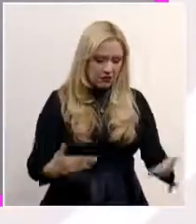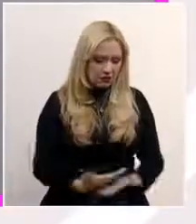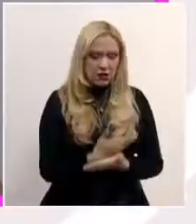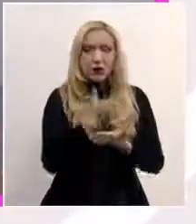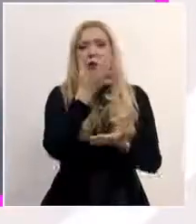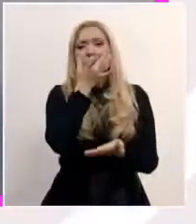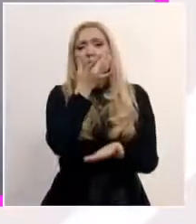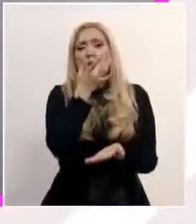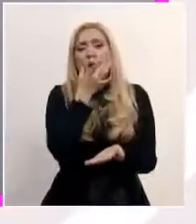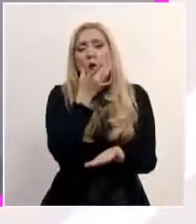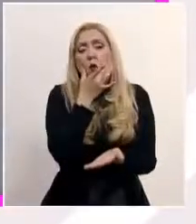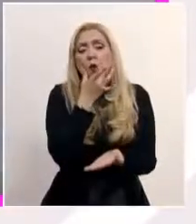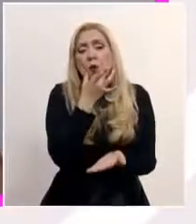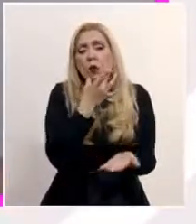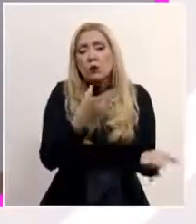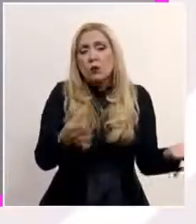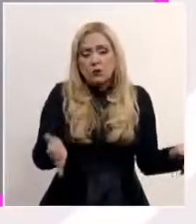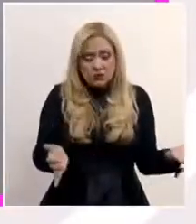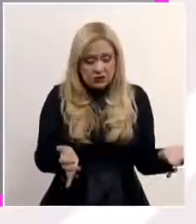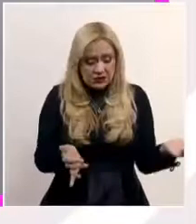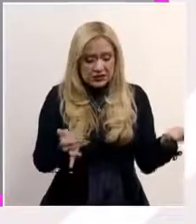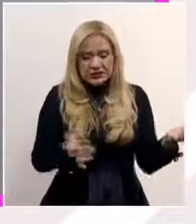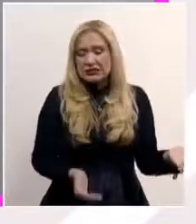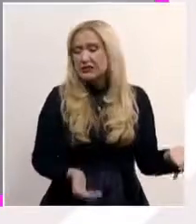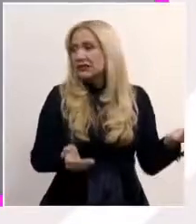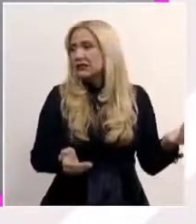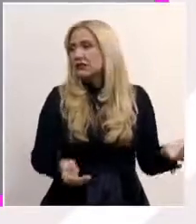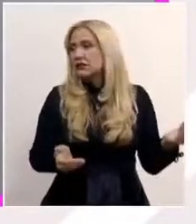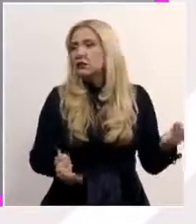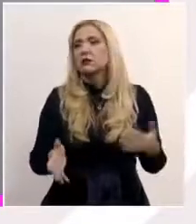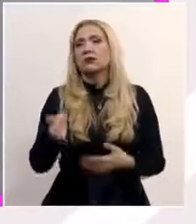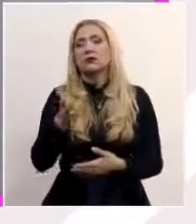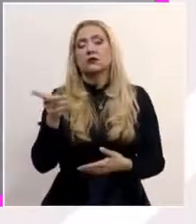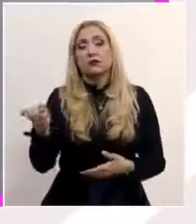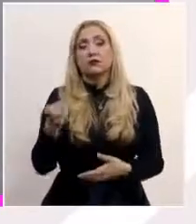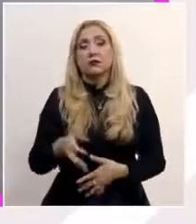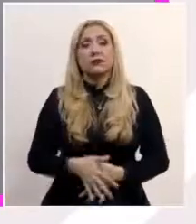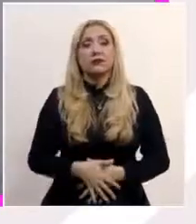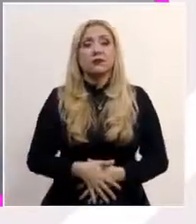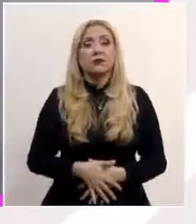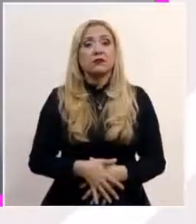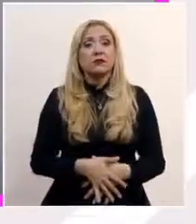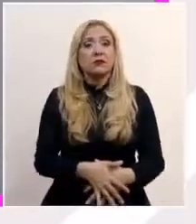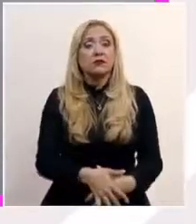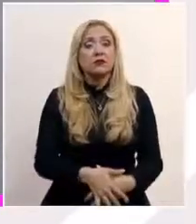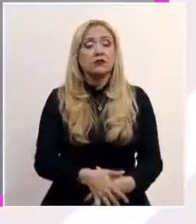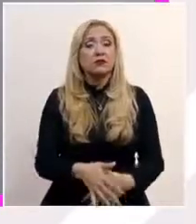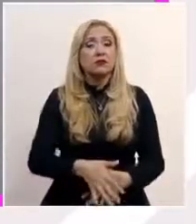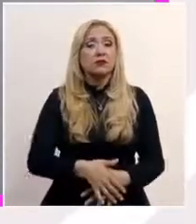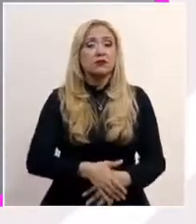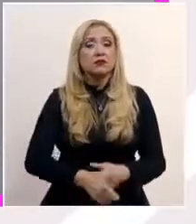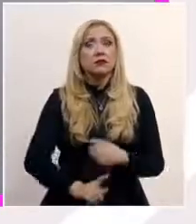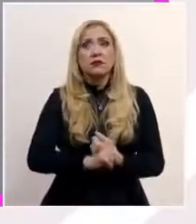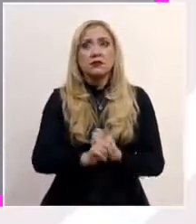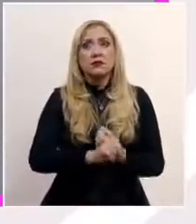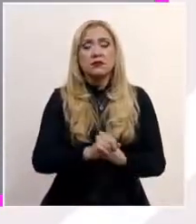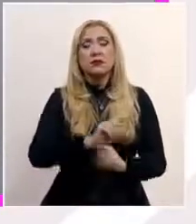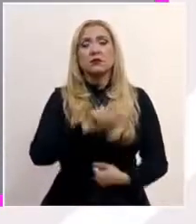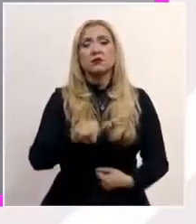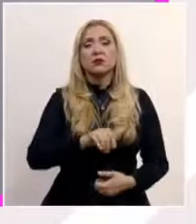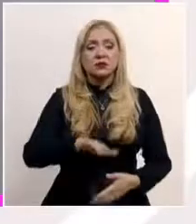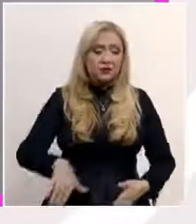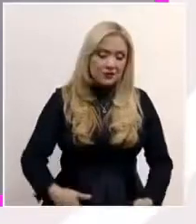peso. Y una mujer, por ejemplo, que sufrió este tipo de violencia durante el embarazo, tiene mayor tendencia a sufrir